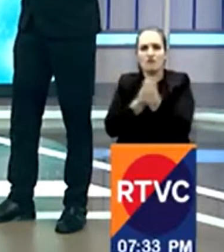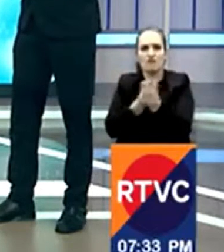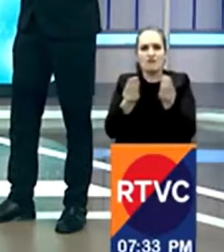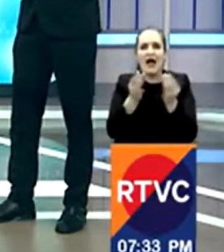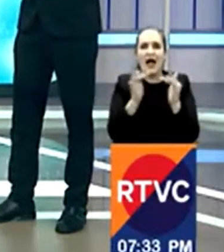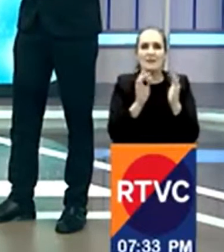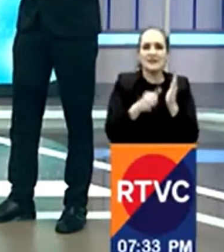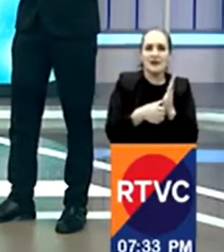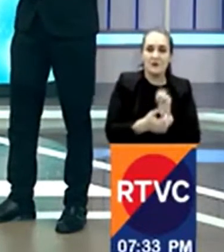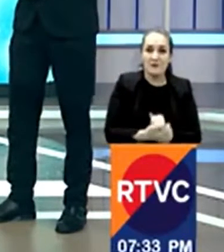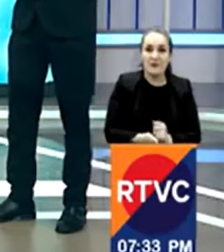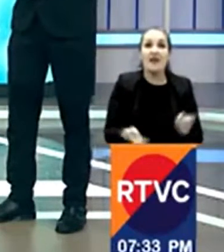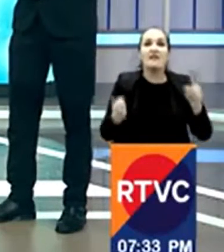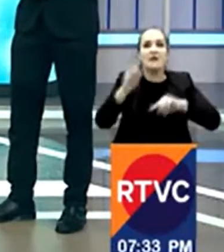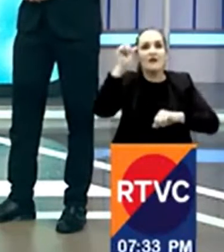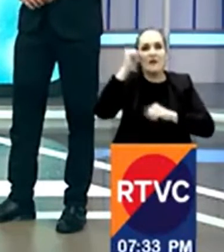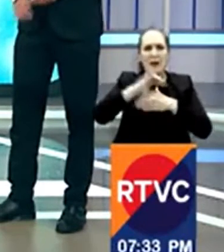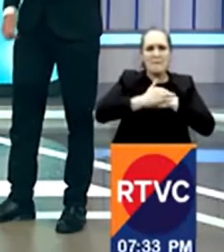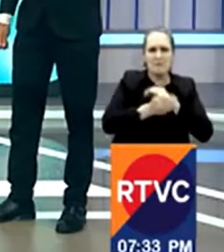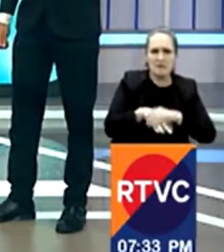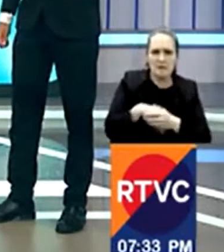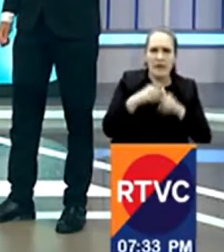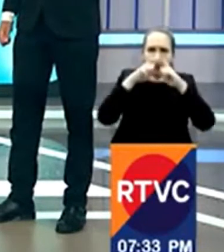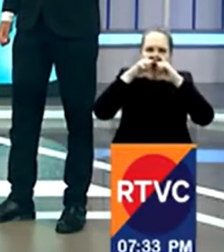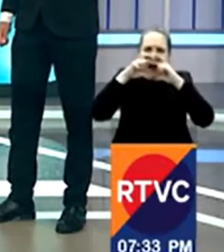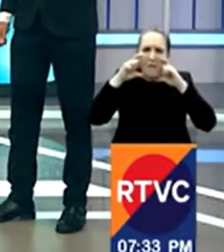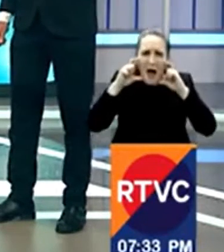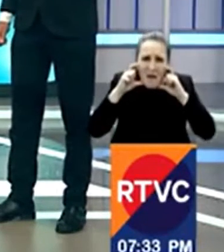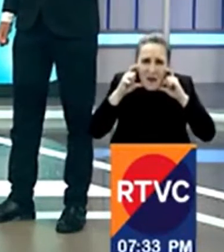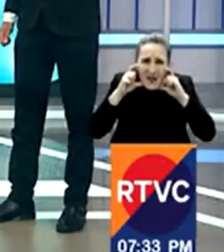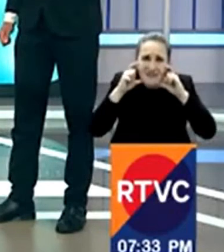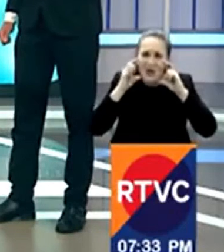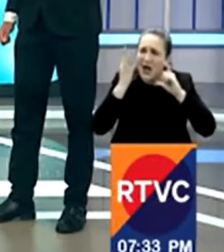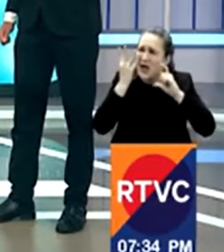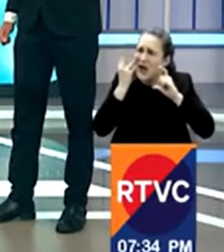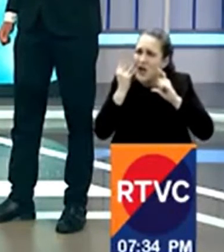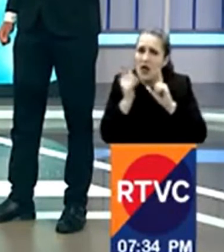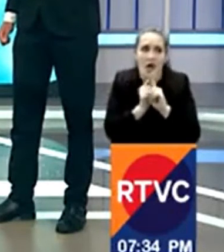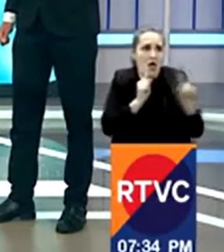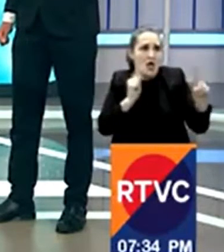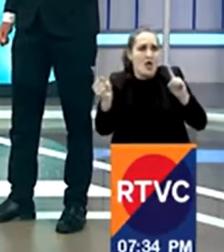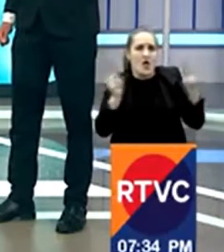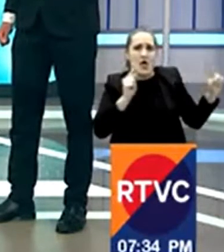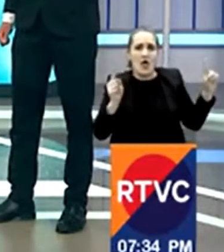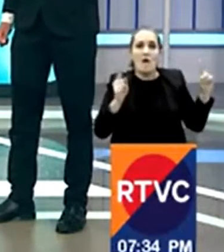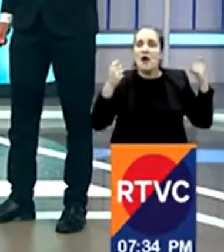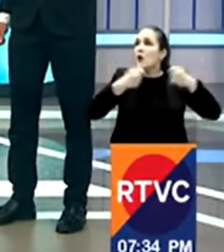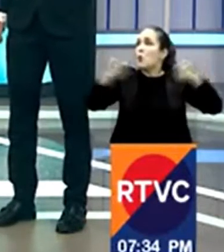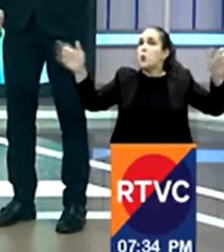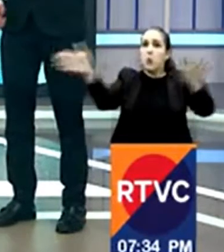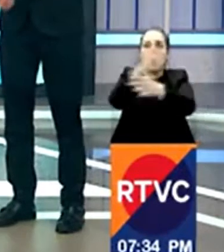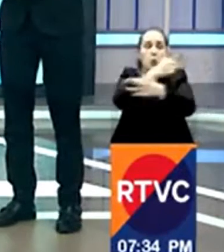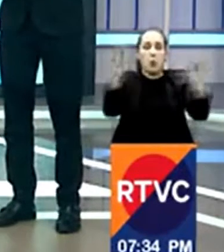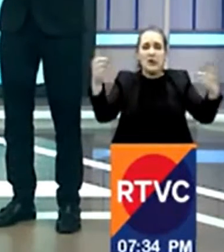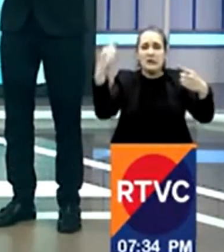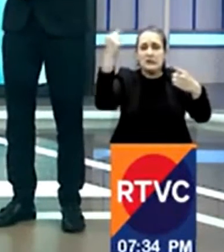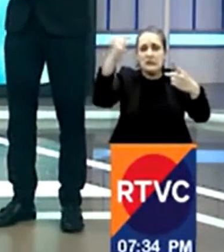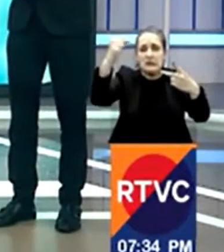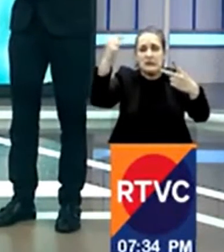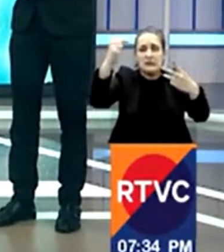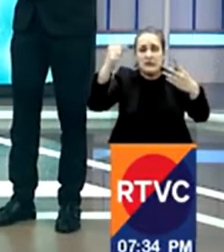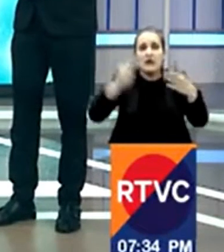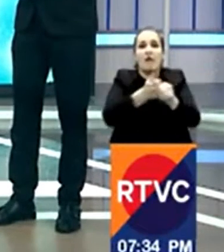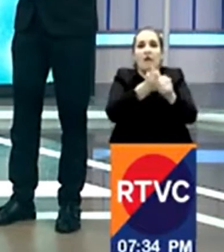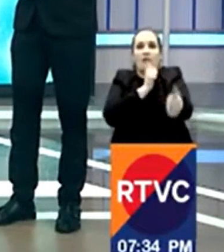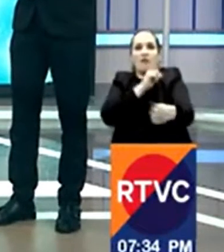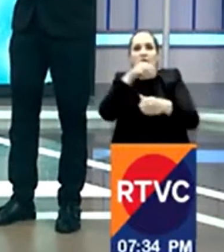y televidentes, lavado de manos, tapabocas, distanciamiento físico, ventilación de espacios cerrados, entre otros, teletrabajo